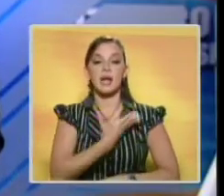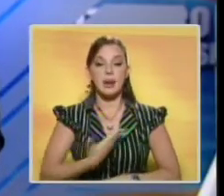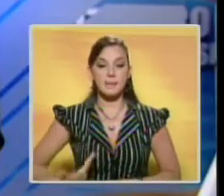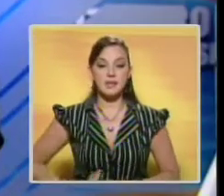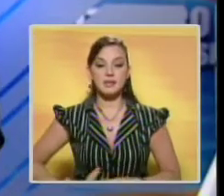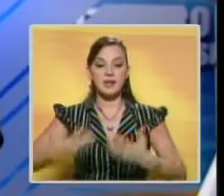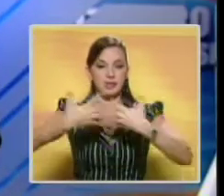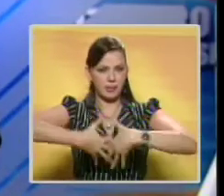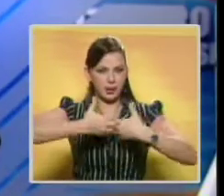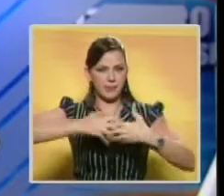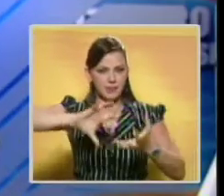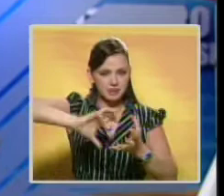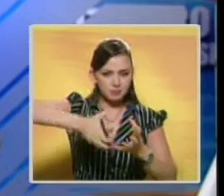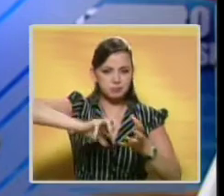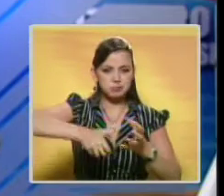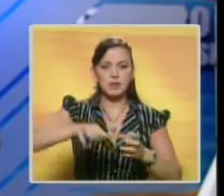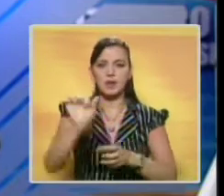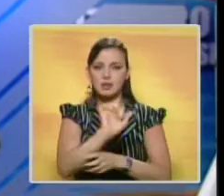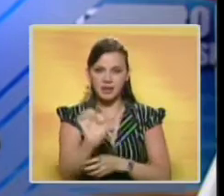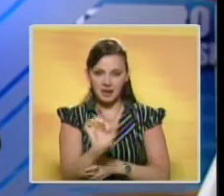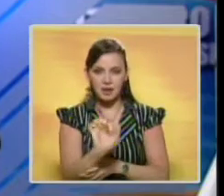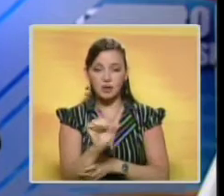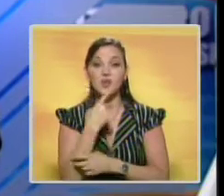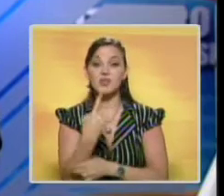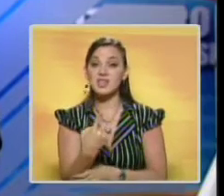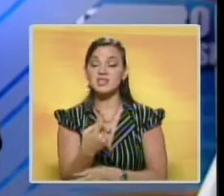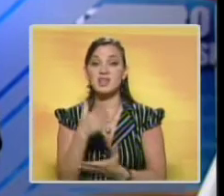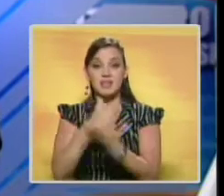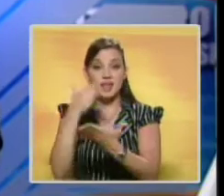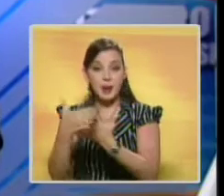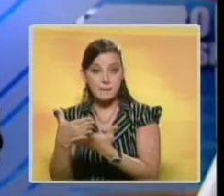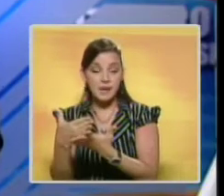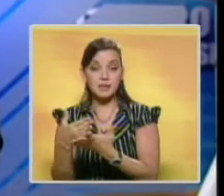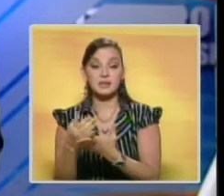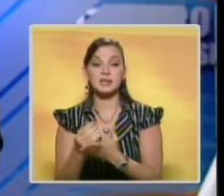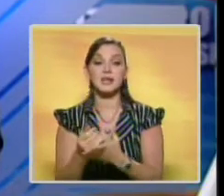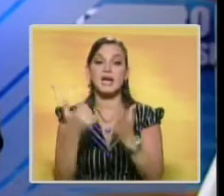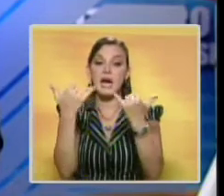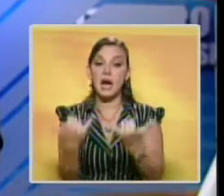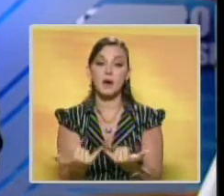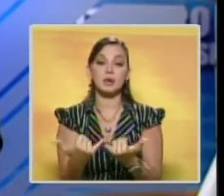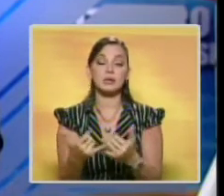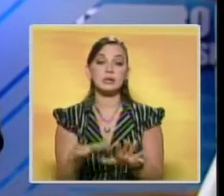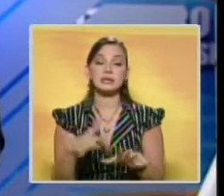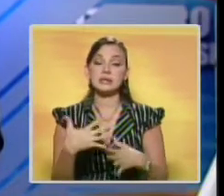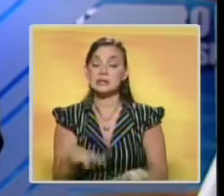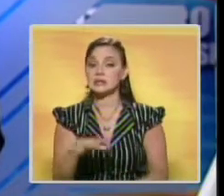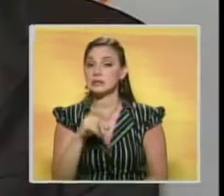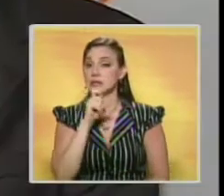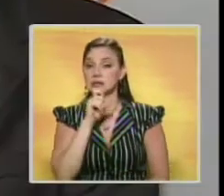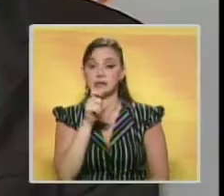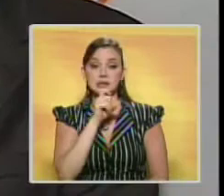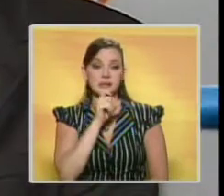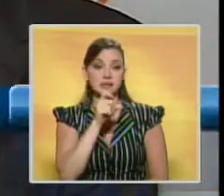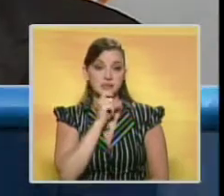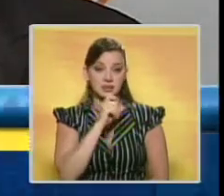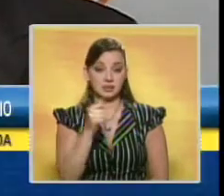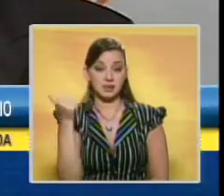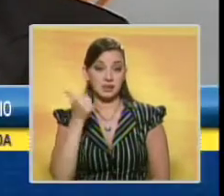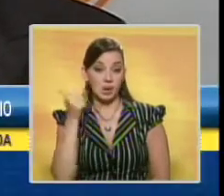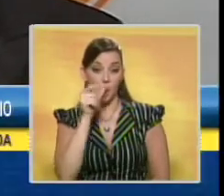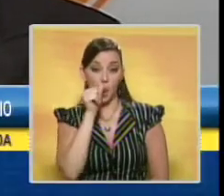José Chinirella, aseguró que los inventarios de autopartes en el país se encuentran en estado precario.